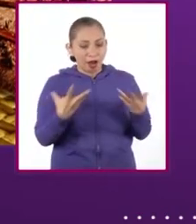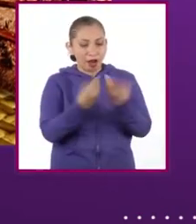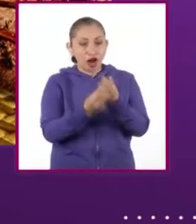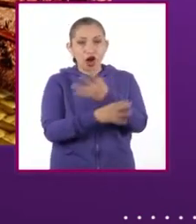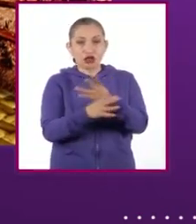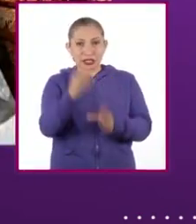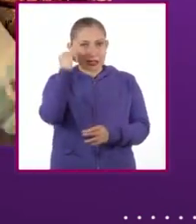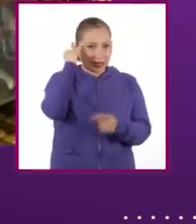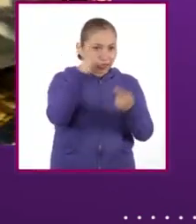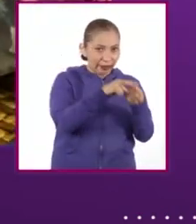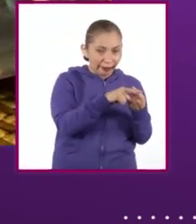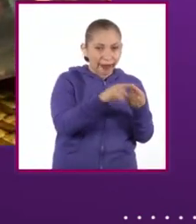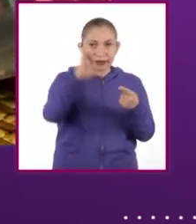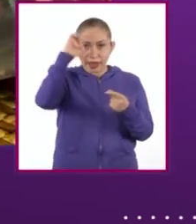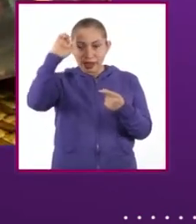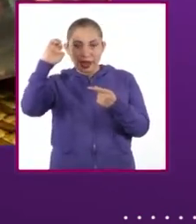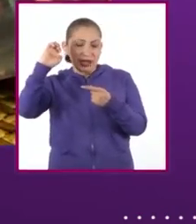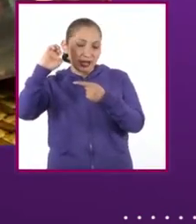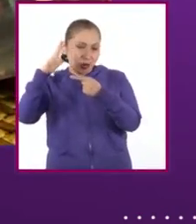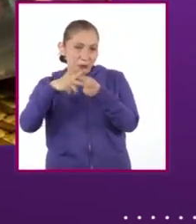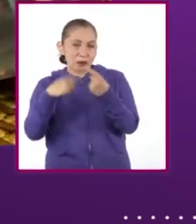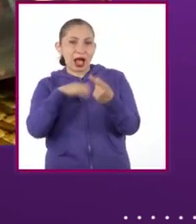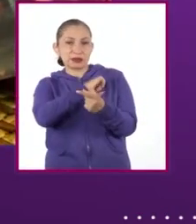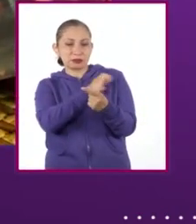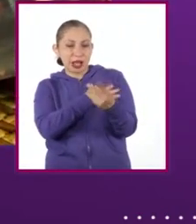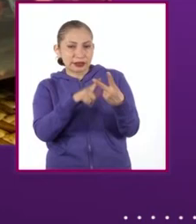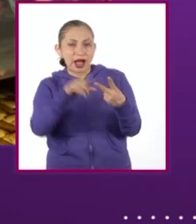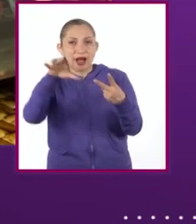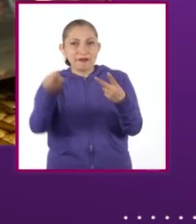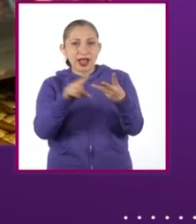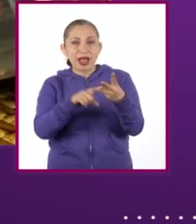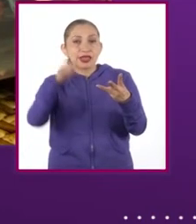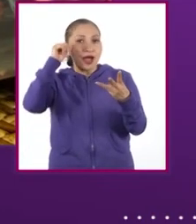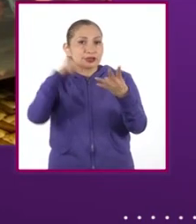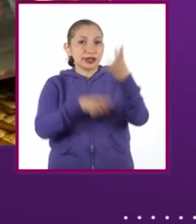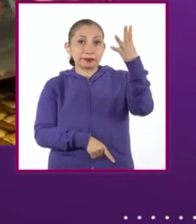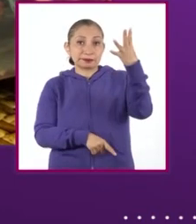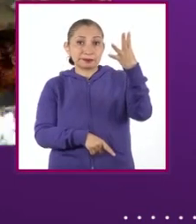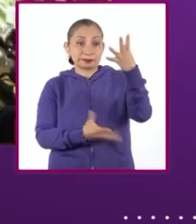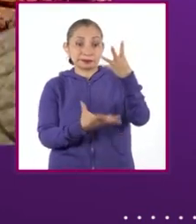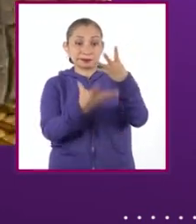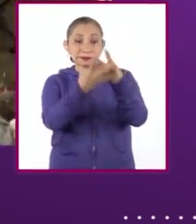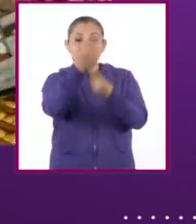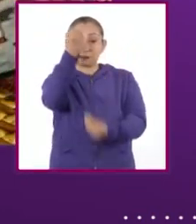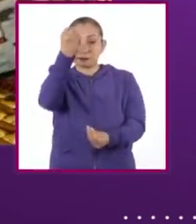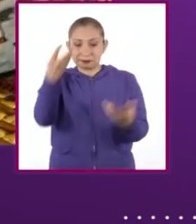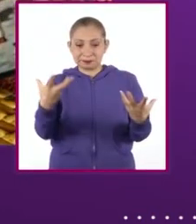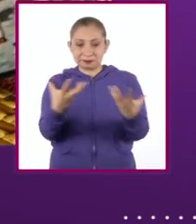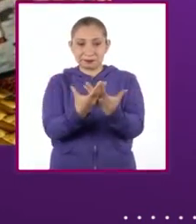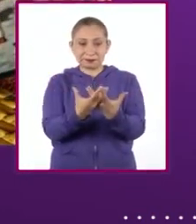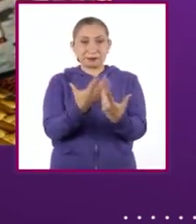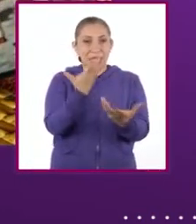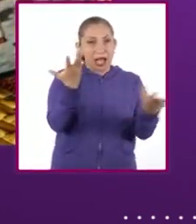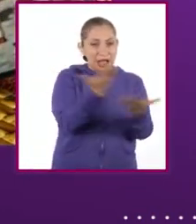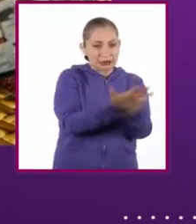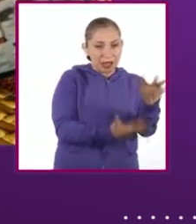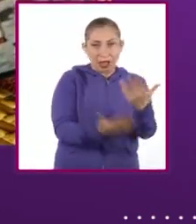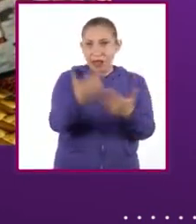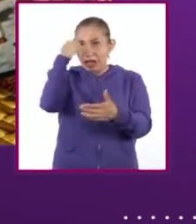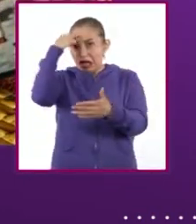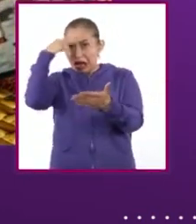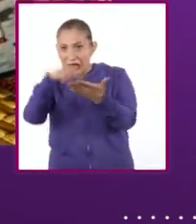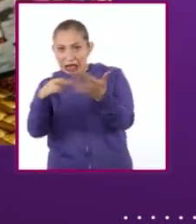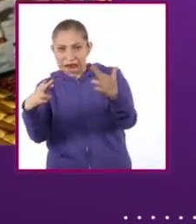elementos indígenas, españoles, africanos y asiáticos, donde se fusionaron prácticas, creencias